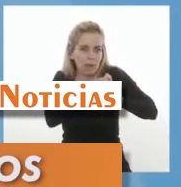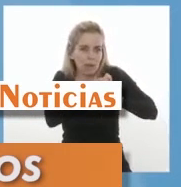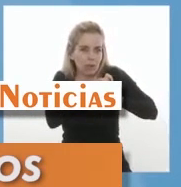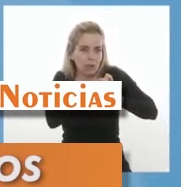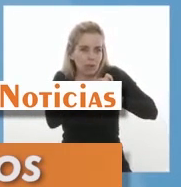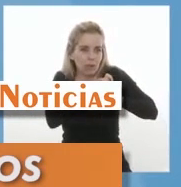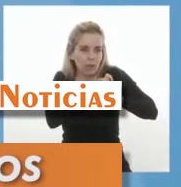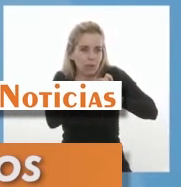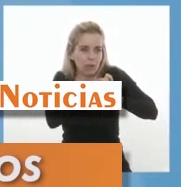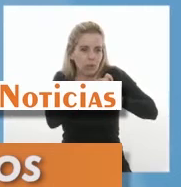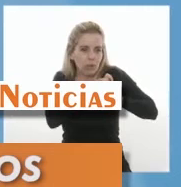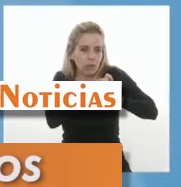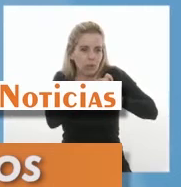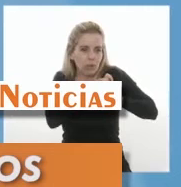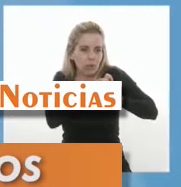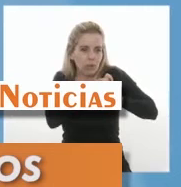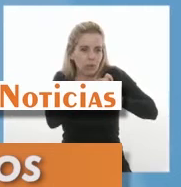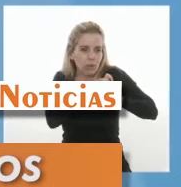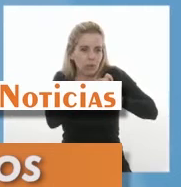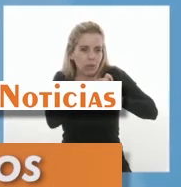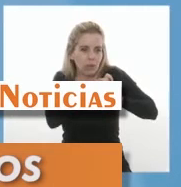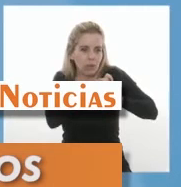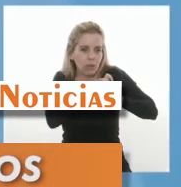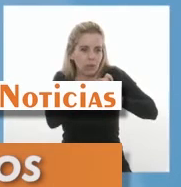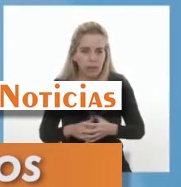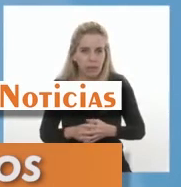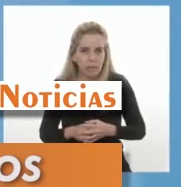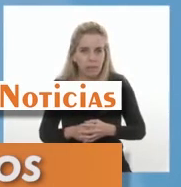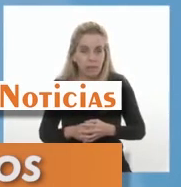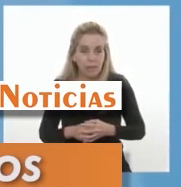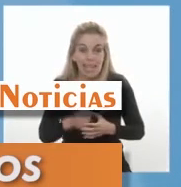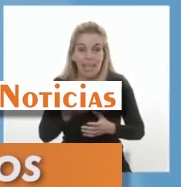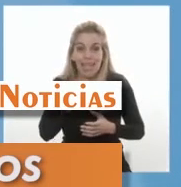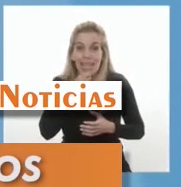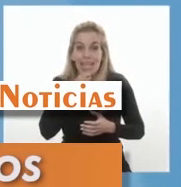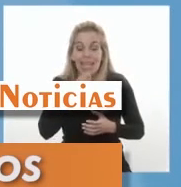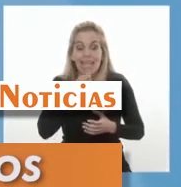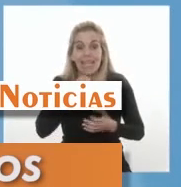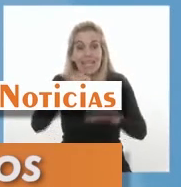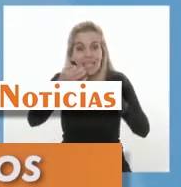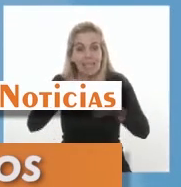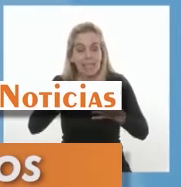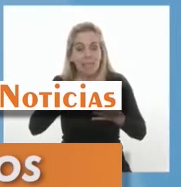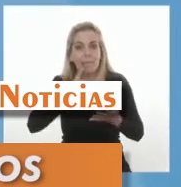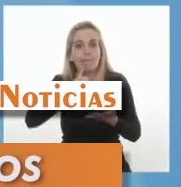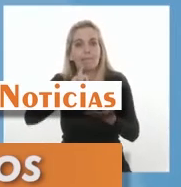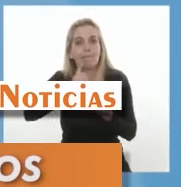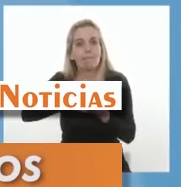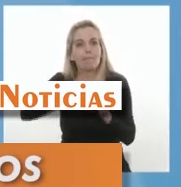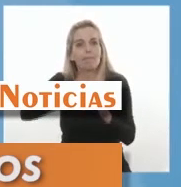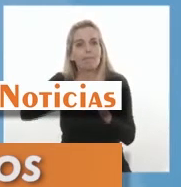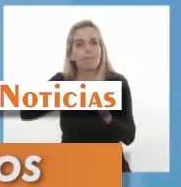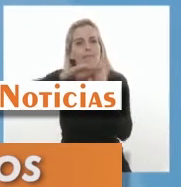que empezó este problema, ¿no? Mira, yo pensaba, ¿no? Digo, todo, la aspiración de todo político es llegar a ser presidente de la República, no me cabe duda.